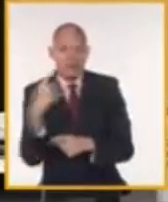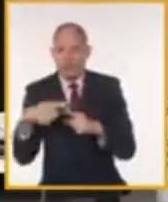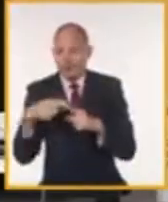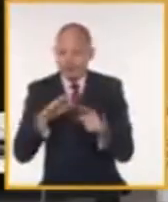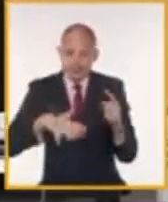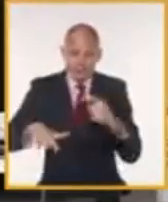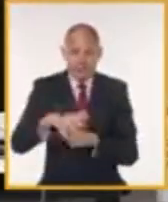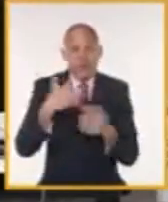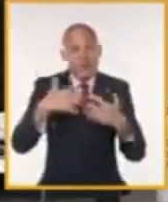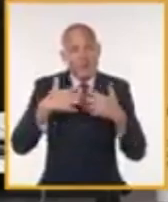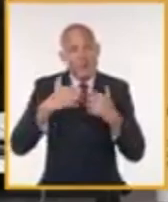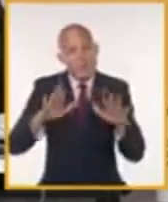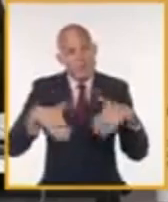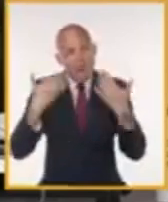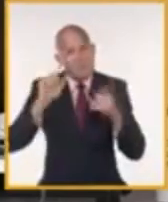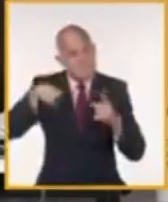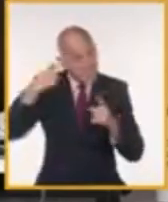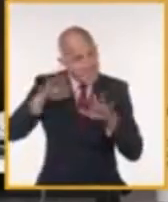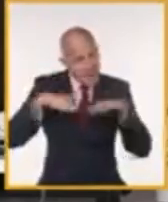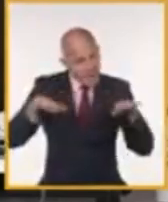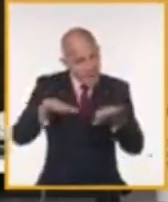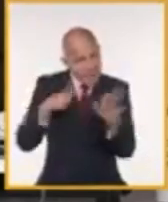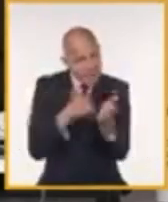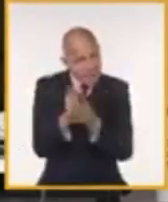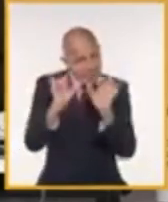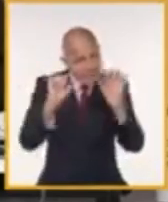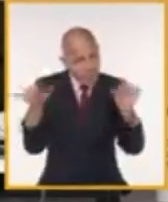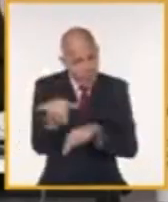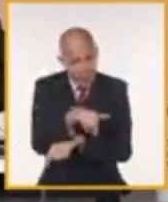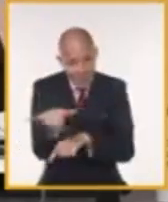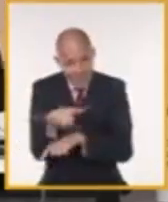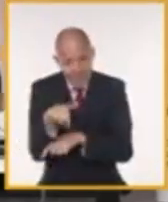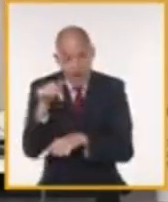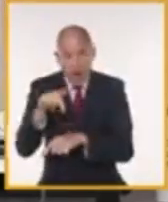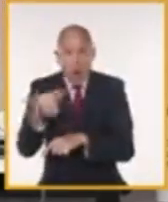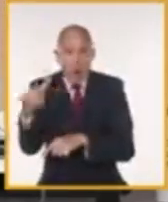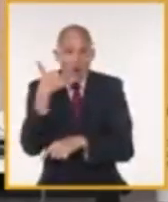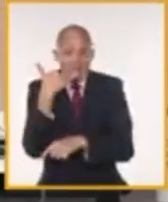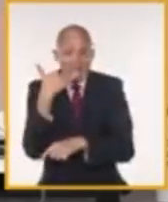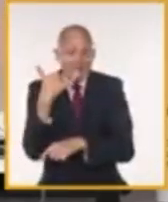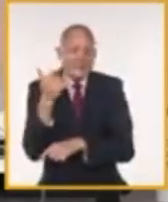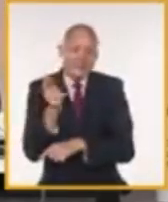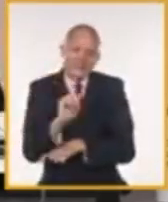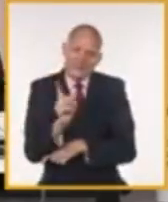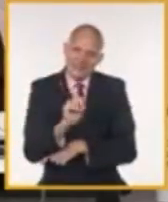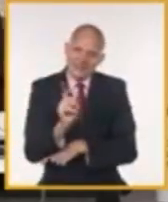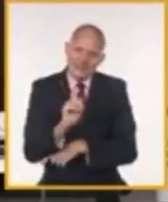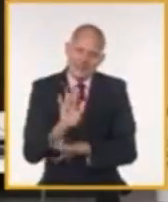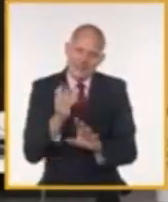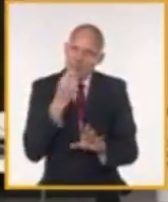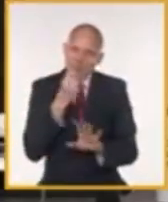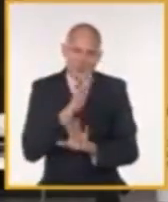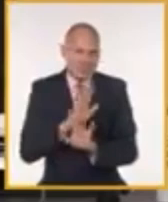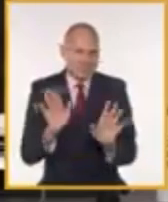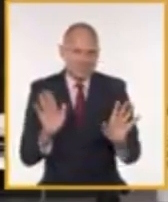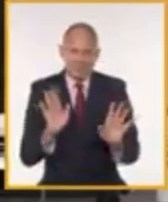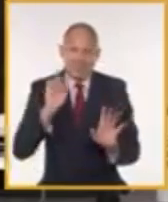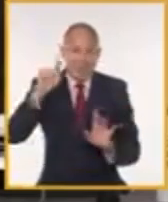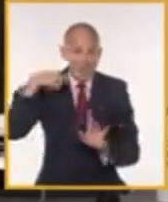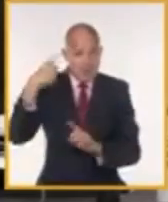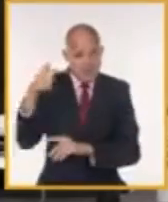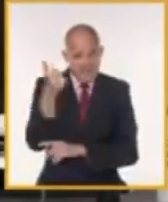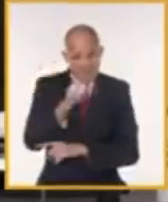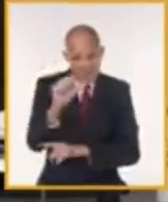eso seguiremos hablando mañana. Aunque hoy no pudimos tener los teléfonos de Radio Rebelde, sí tendremos foro digital desde las 10 de la mañana en